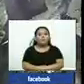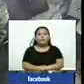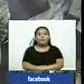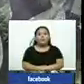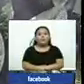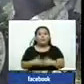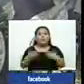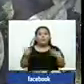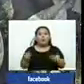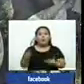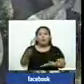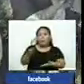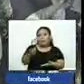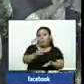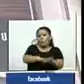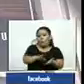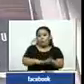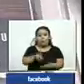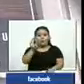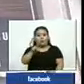Y con una inversión de